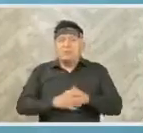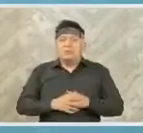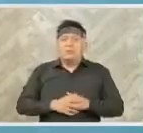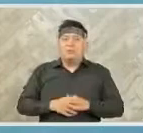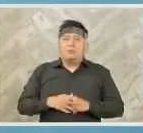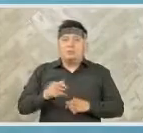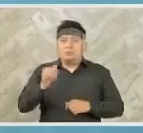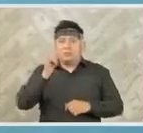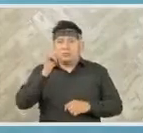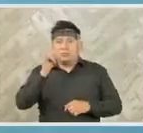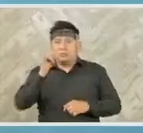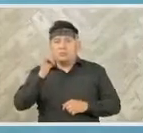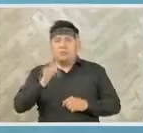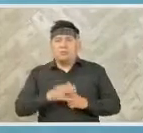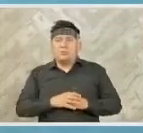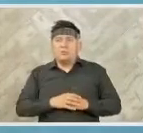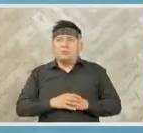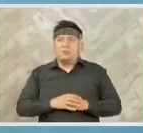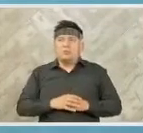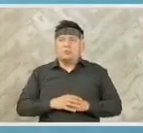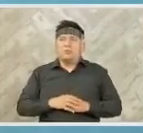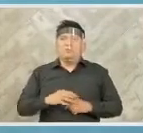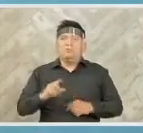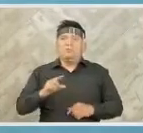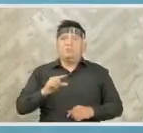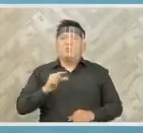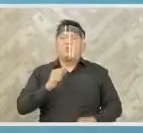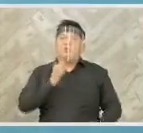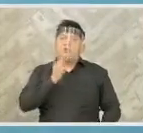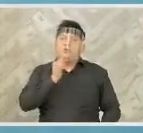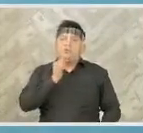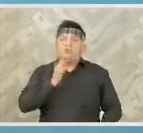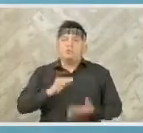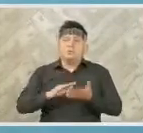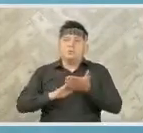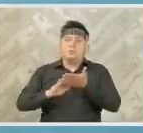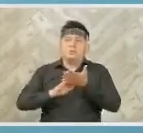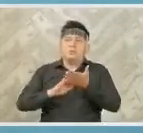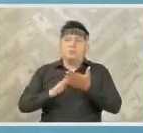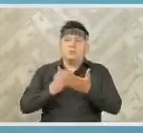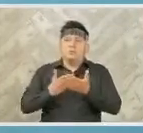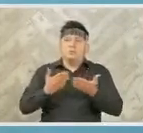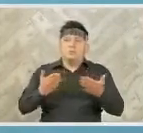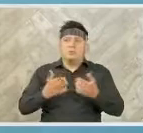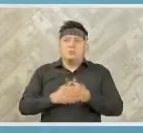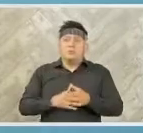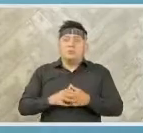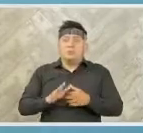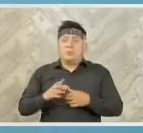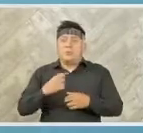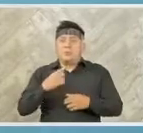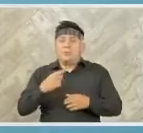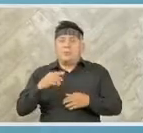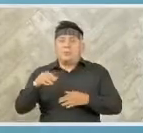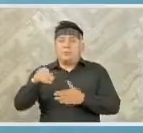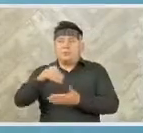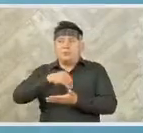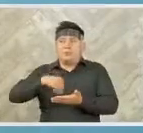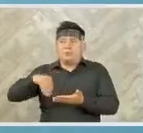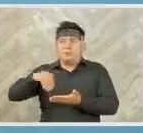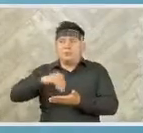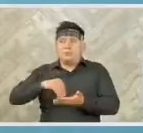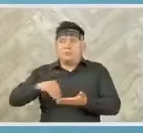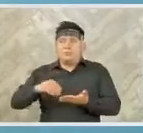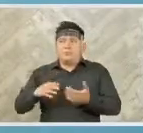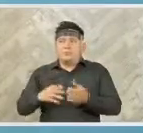nuestro ingeniero Jairo Yáñez pues ha logrado trabajar en medidas como la restitución a través de las sentencias de restitución de tierras, como